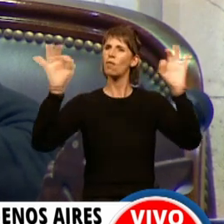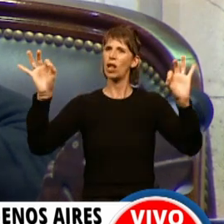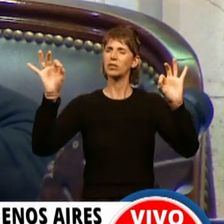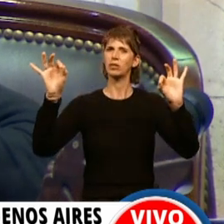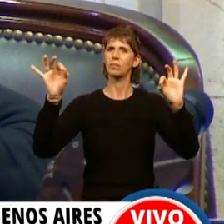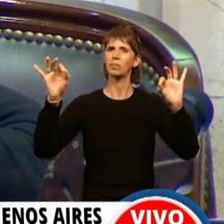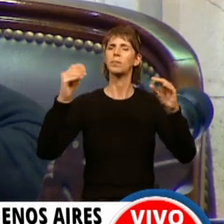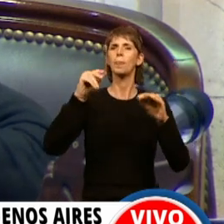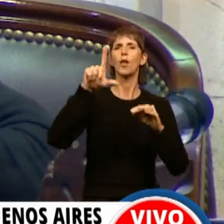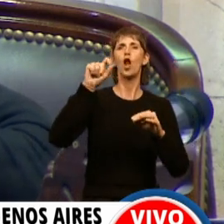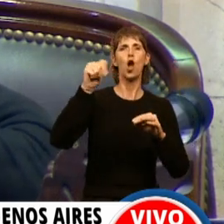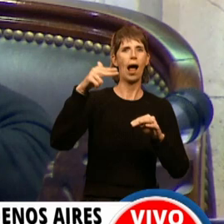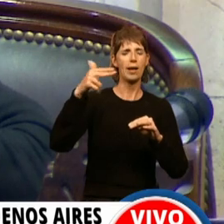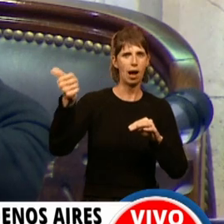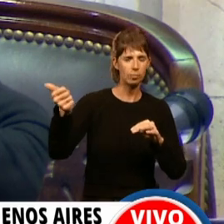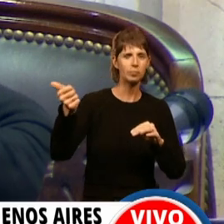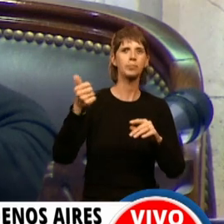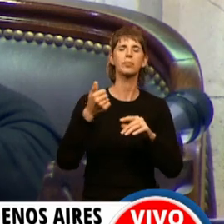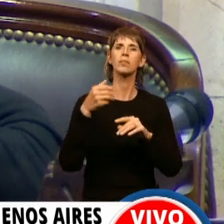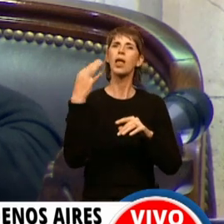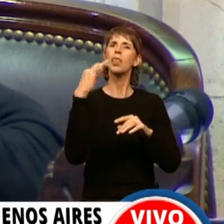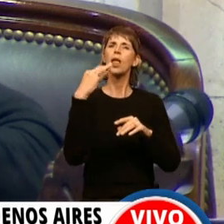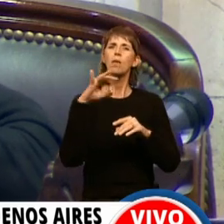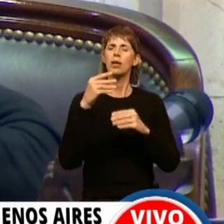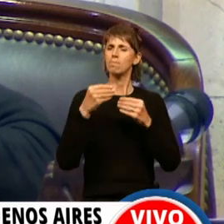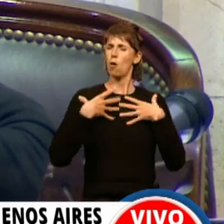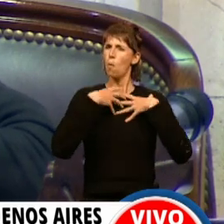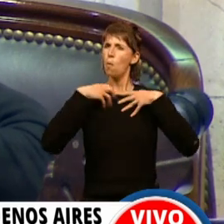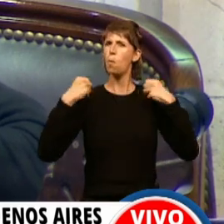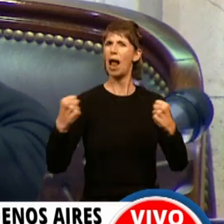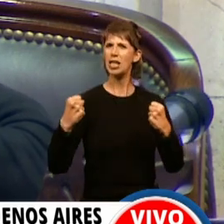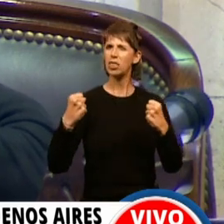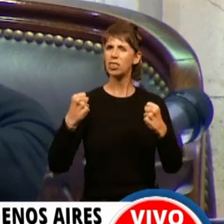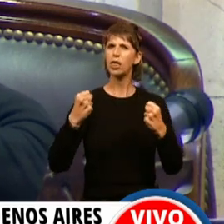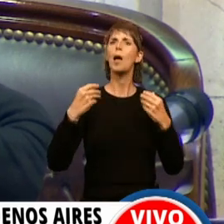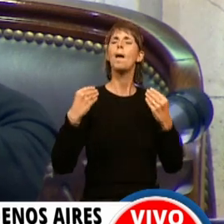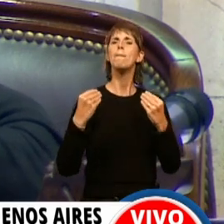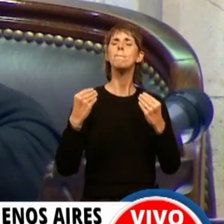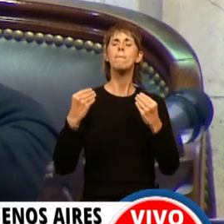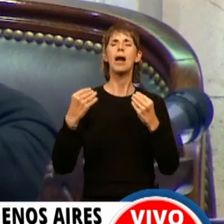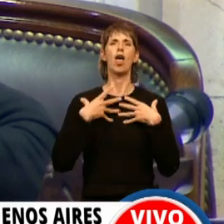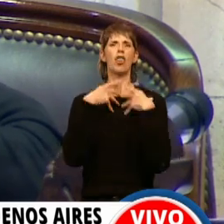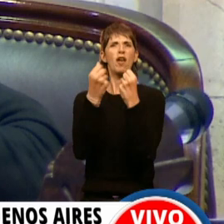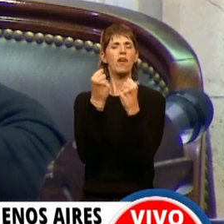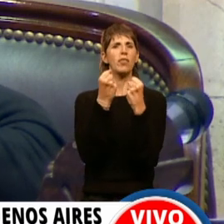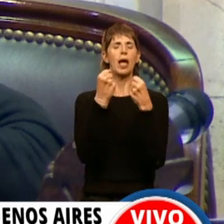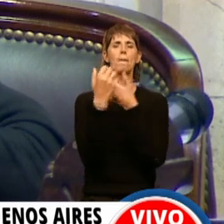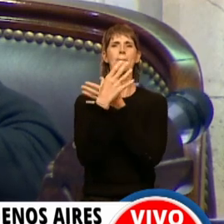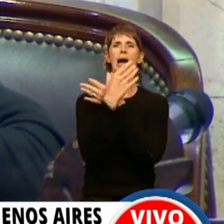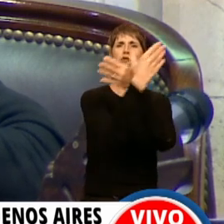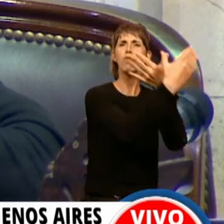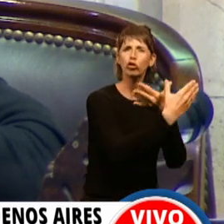lohan am hay que ser muy pero muy valiente para defender ser mariposas en una sociedad